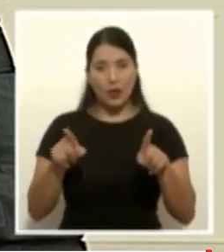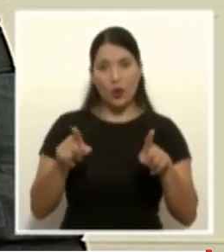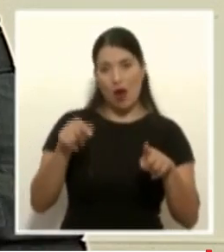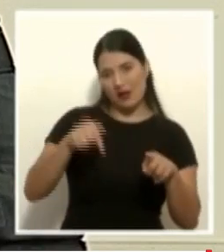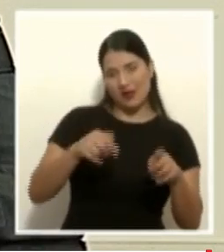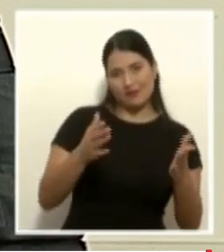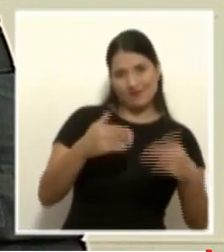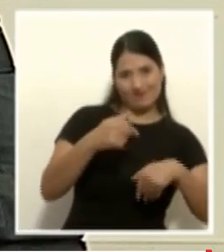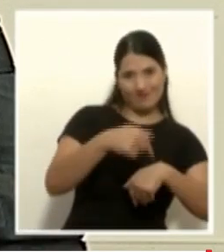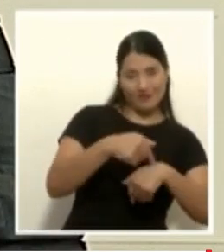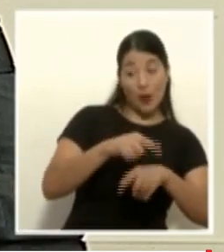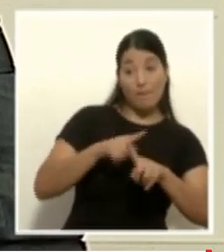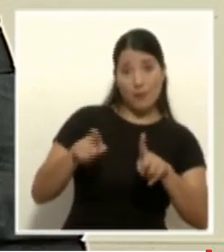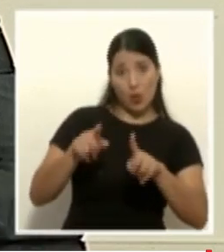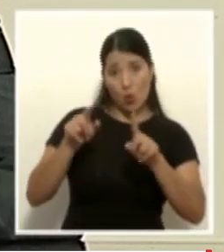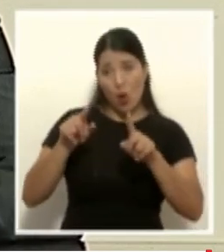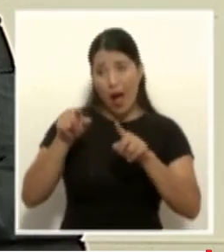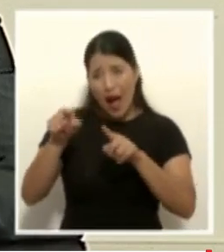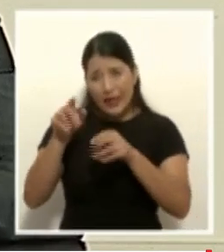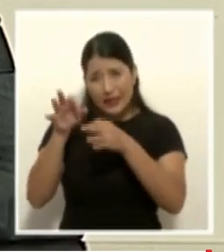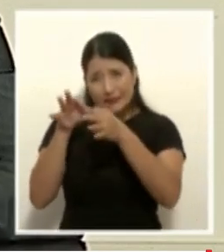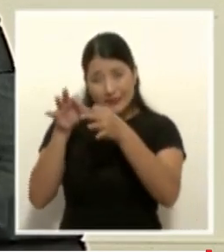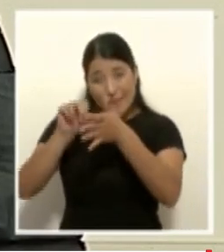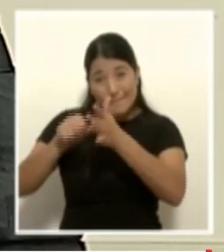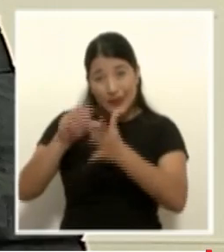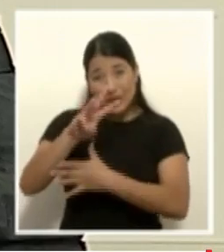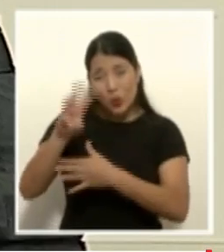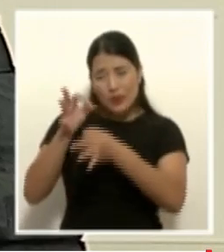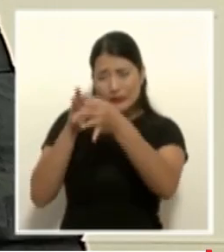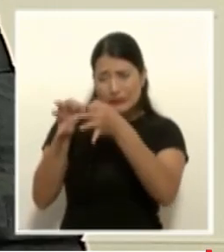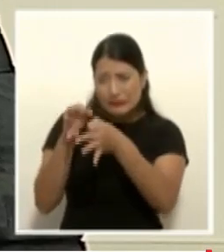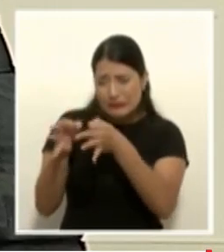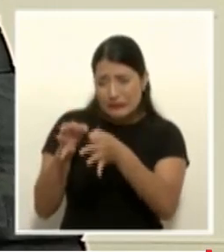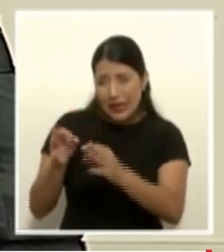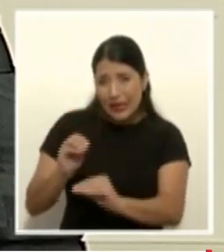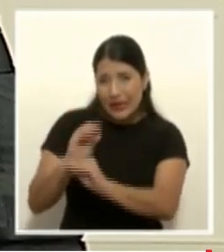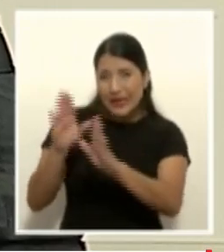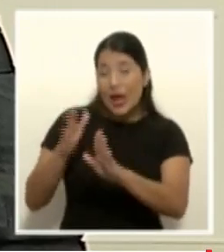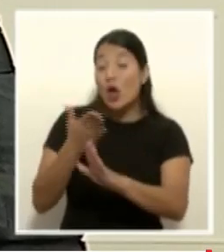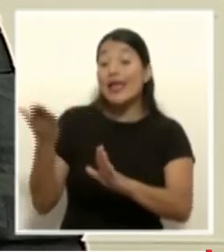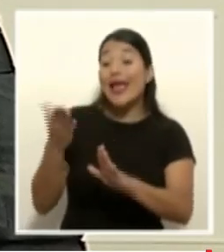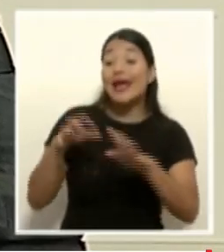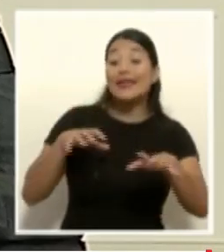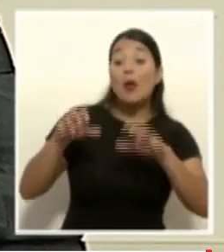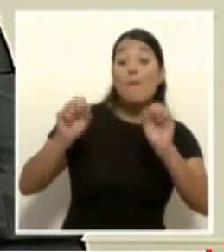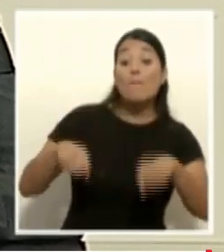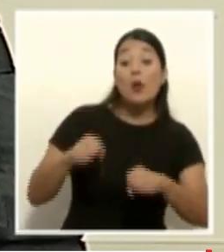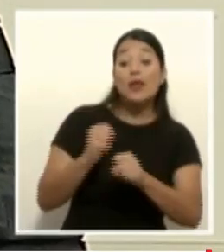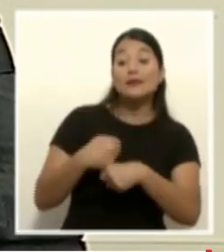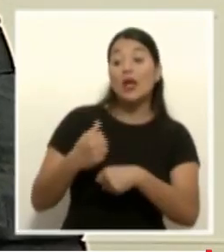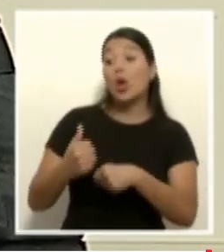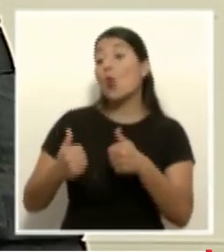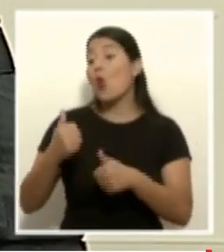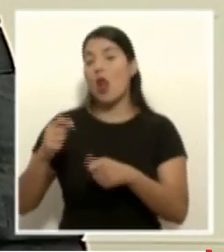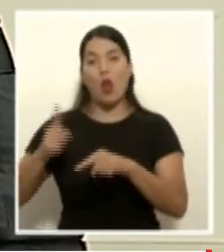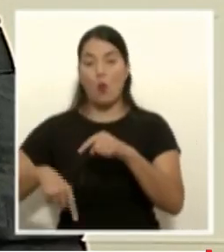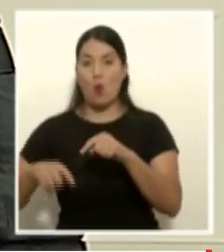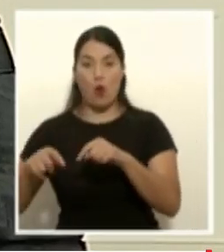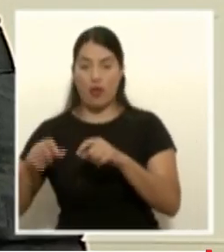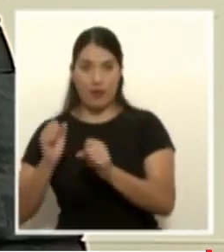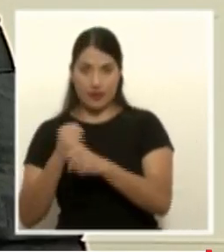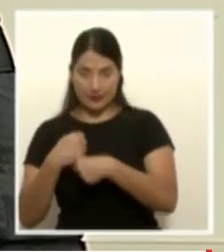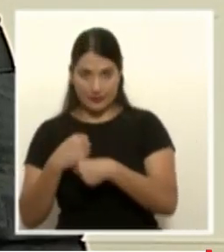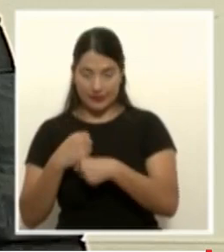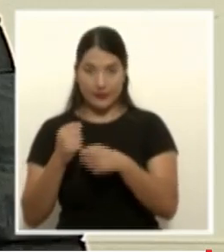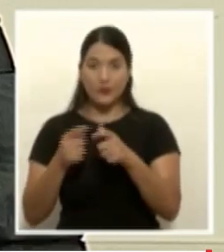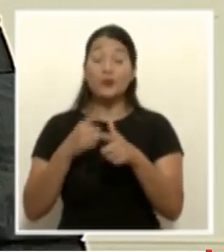no puede hacerse tanto entre semana o fines de semana, dependiendo de la alerta. Así que ahí está claro que, por ejemplo, ese tipo de